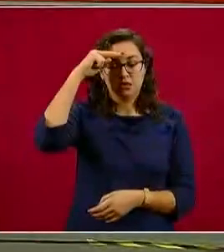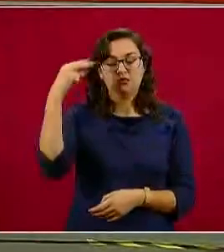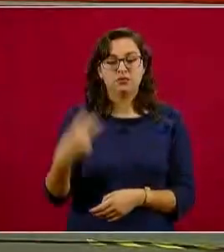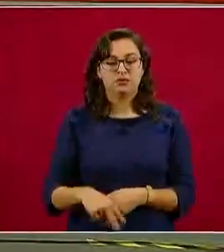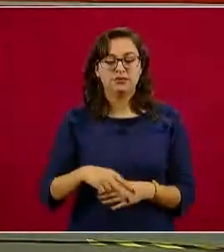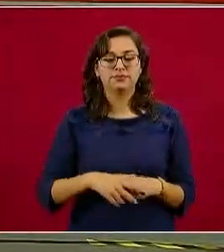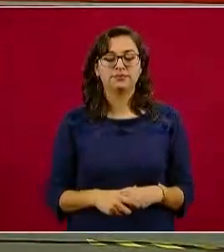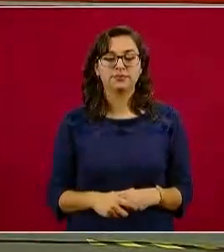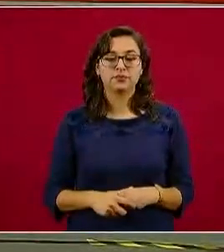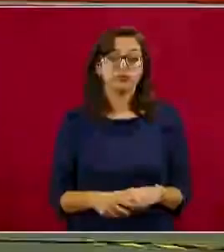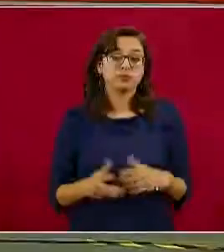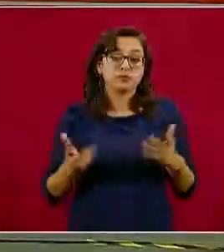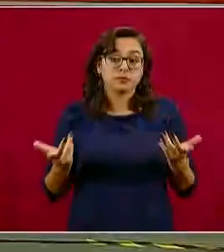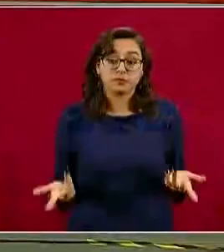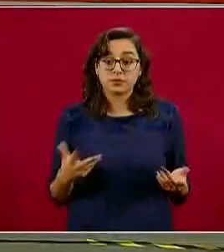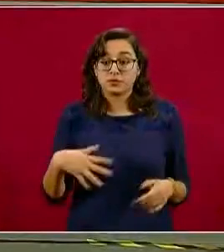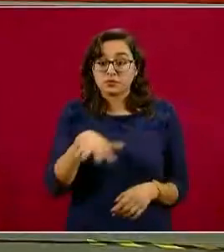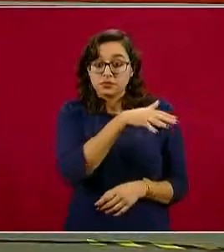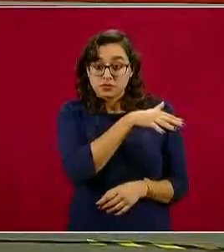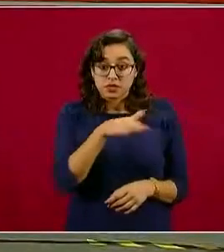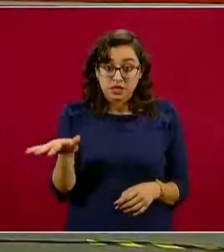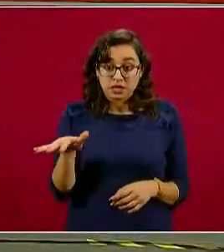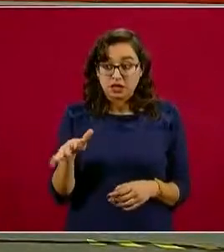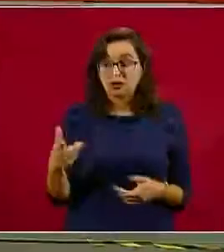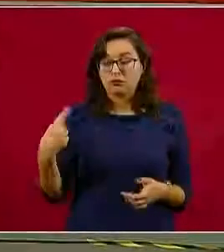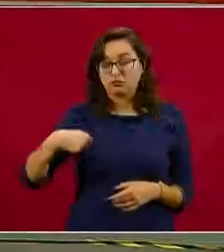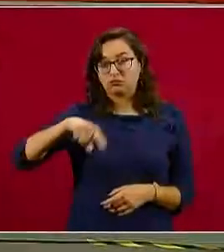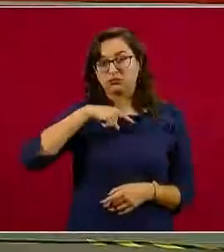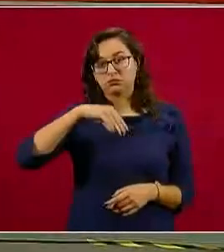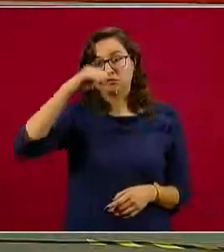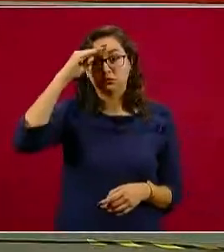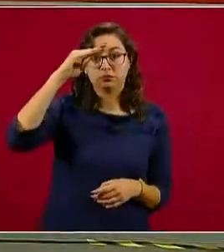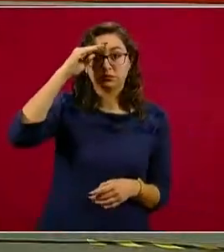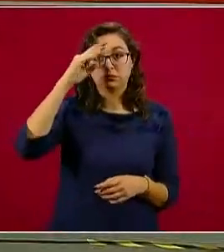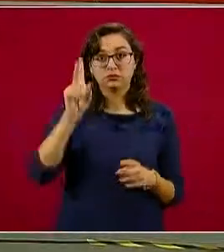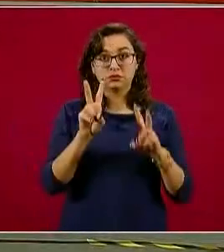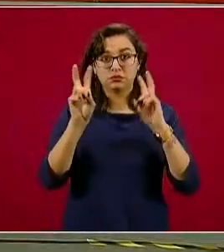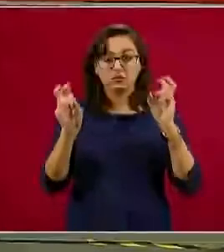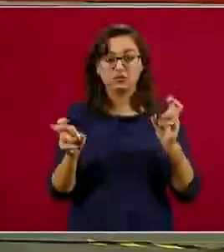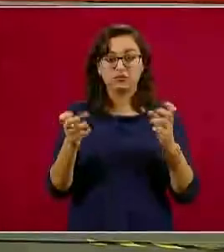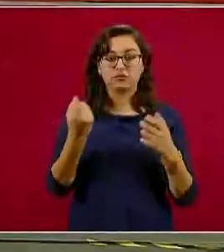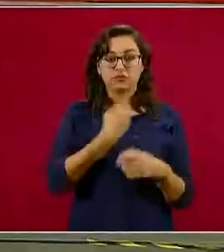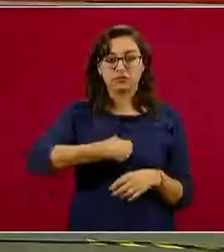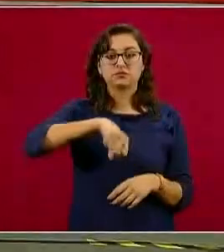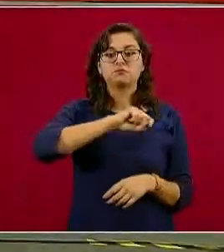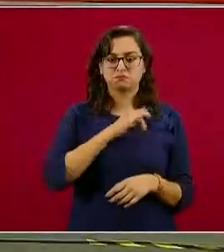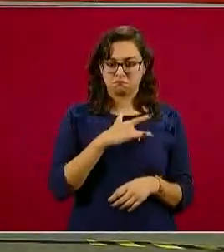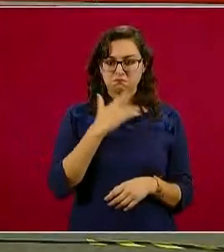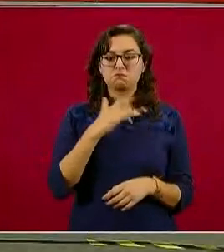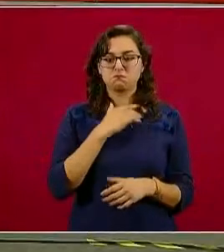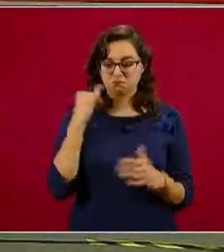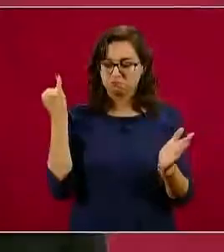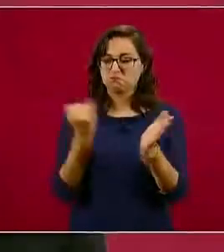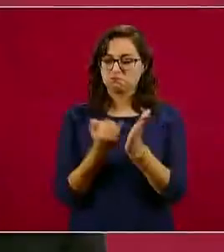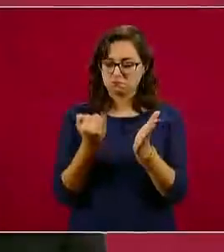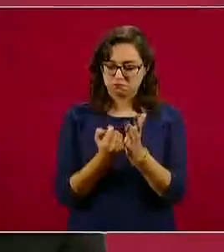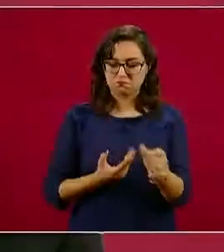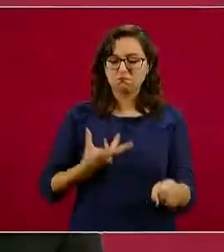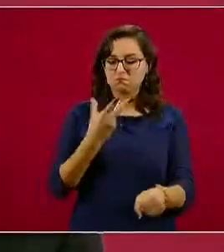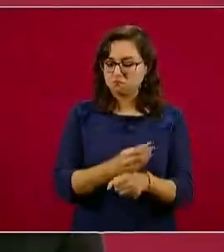Entonces, en general, desde un punto de vista técnico, teórico, de salud pública, nos parece muy conveniente el uso de